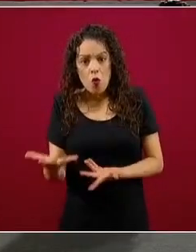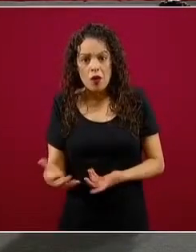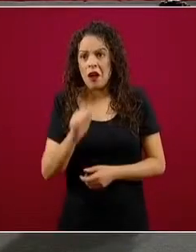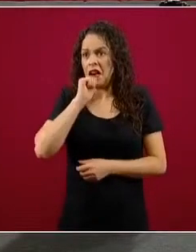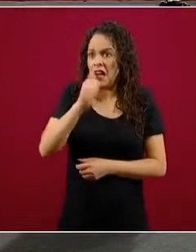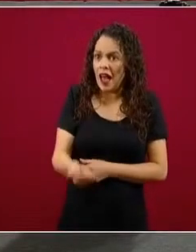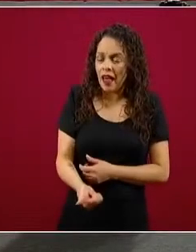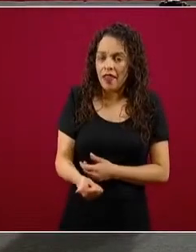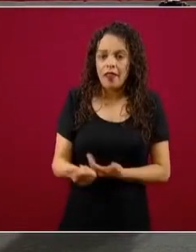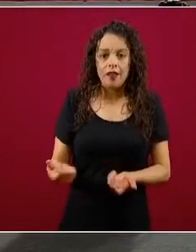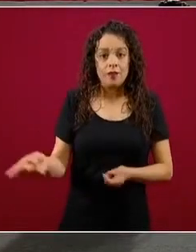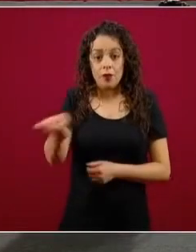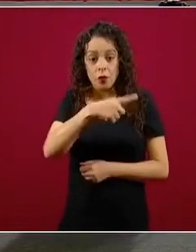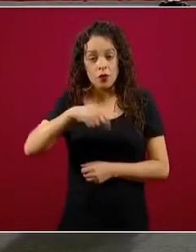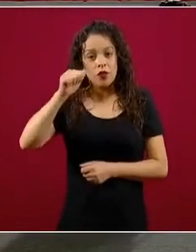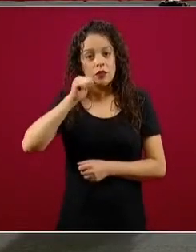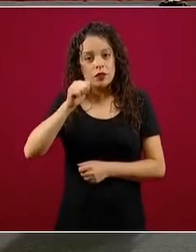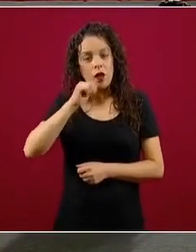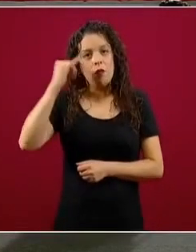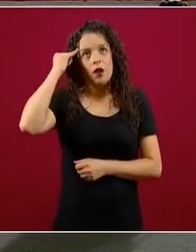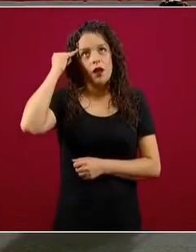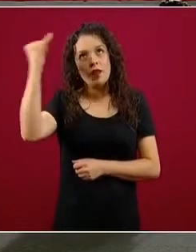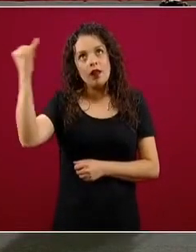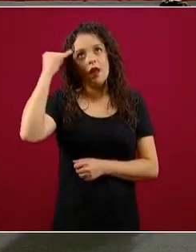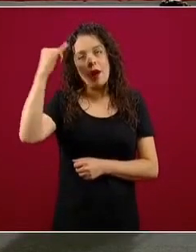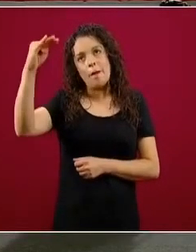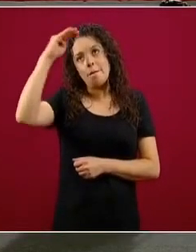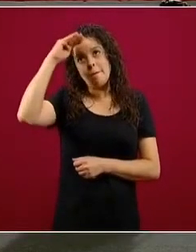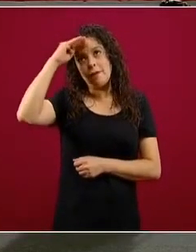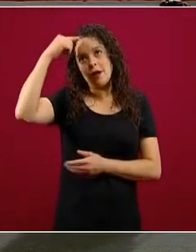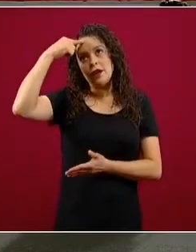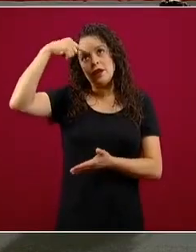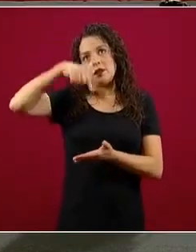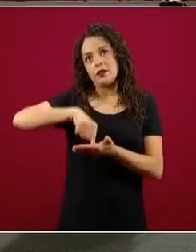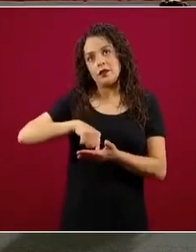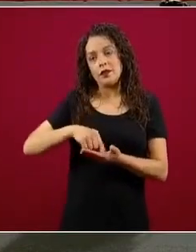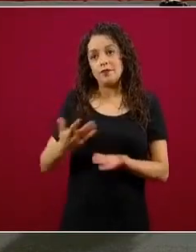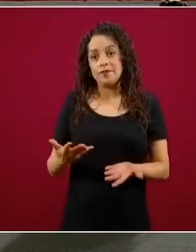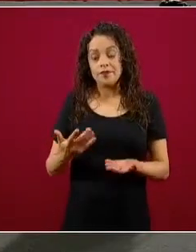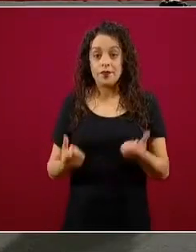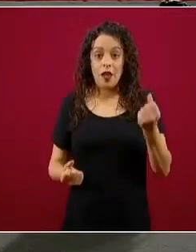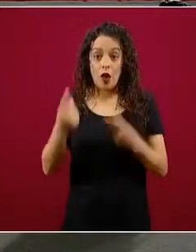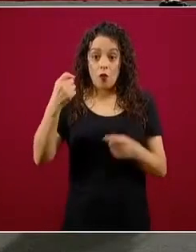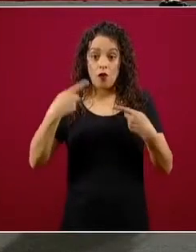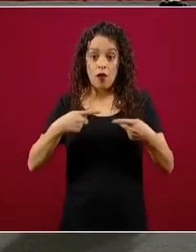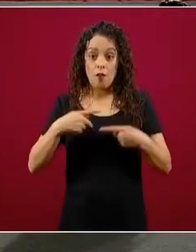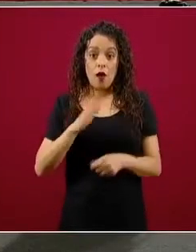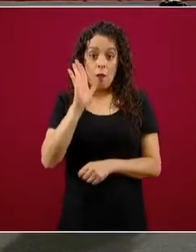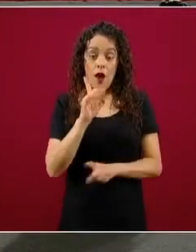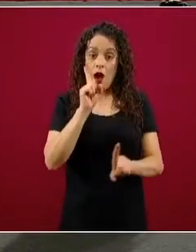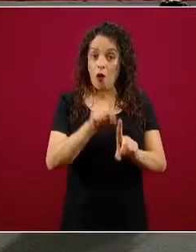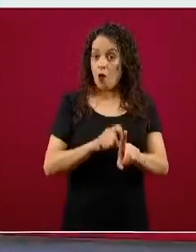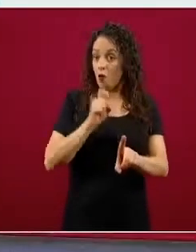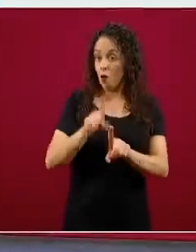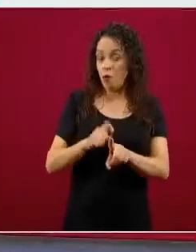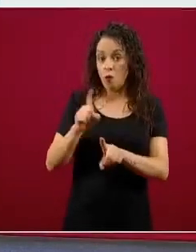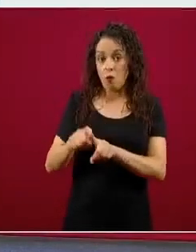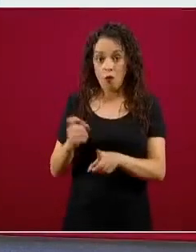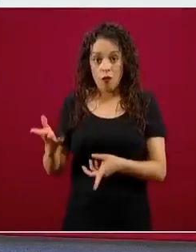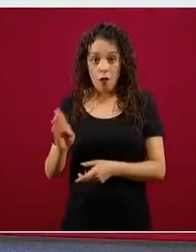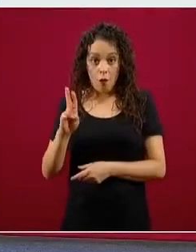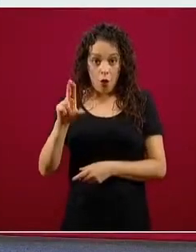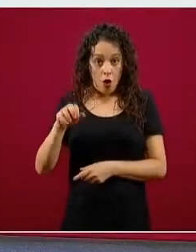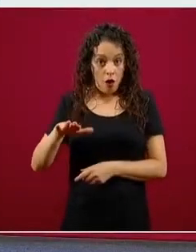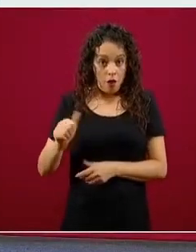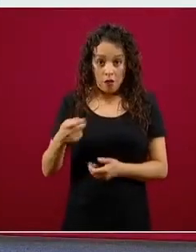existe esta idea incluso que algunas personas ya se lo toman a broma, lo cual me parece que aunque puede